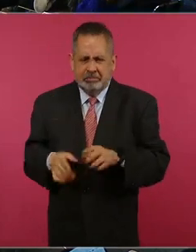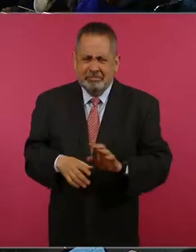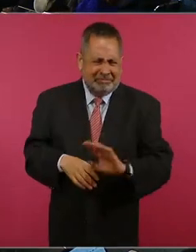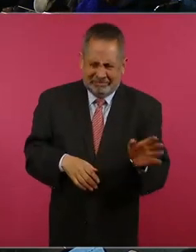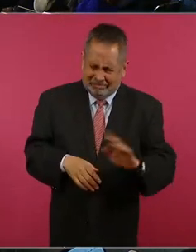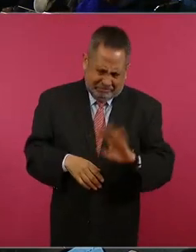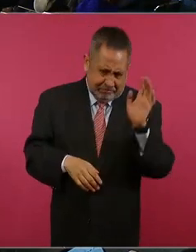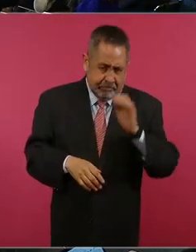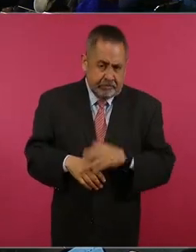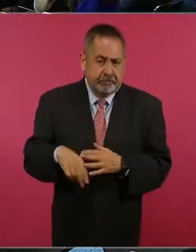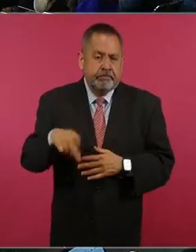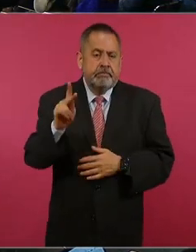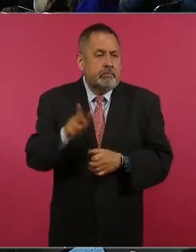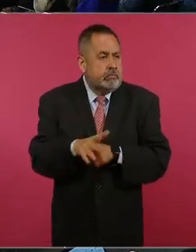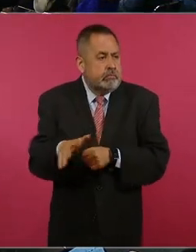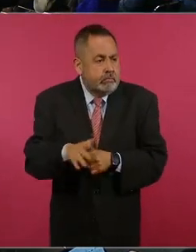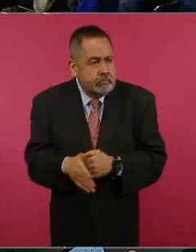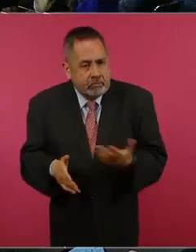pero sí